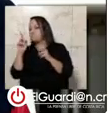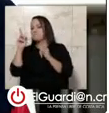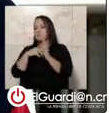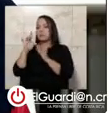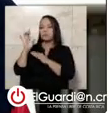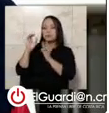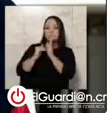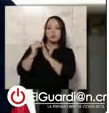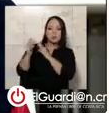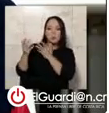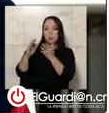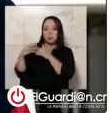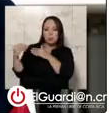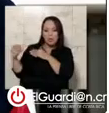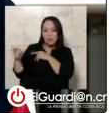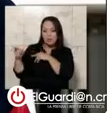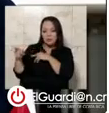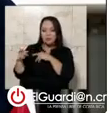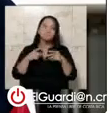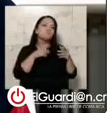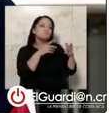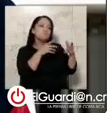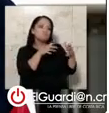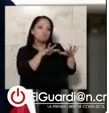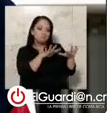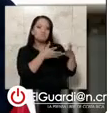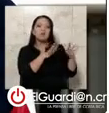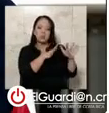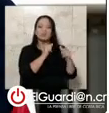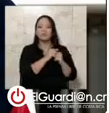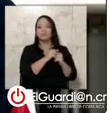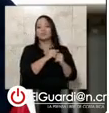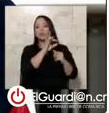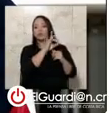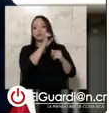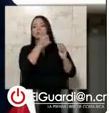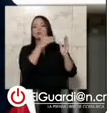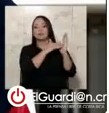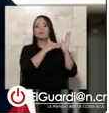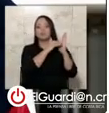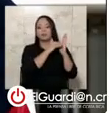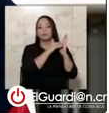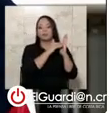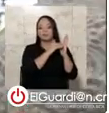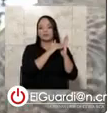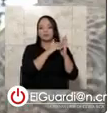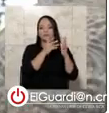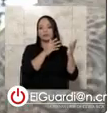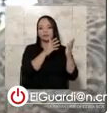millones de dólares. Más o menos es eso. Son 810 mil millones de colones.